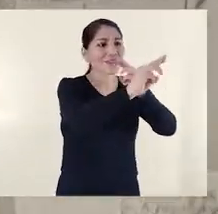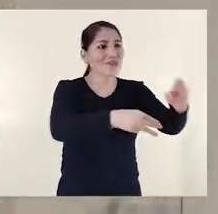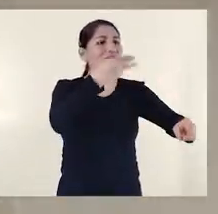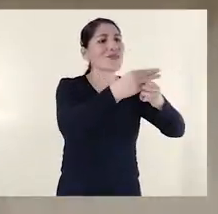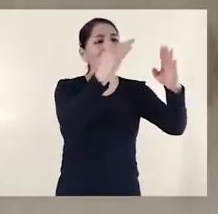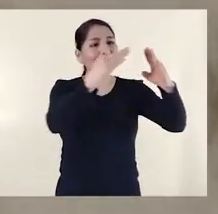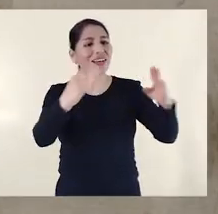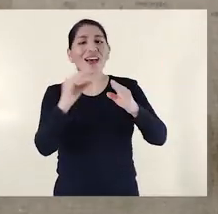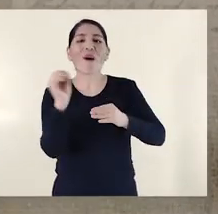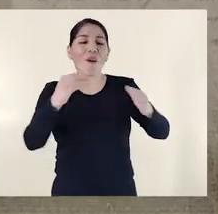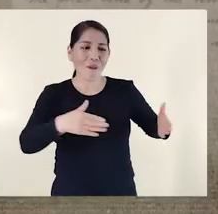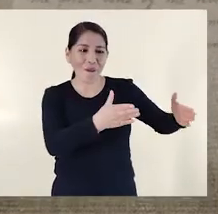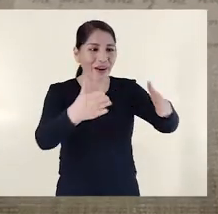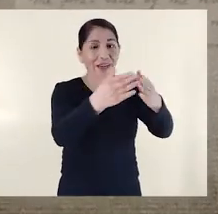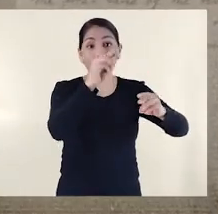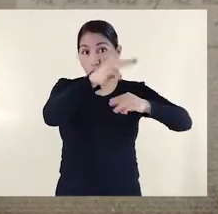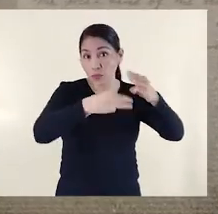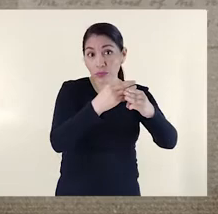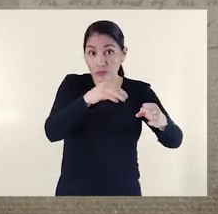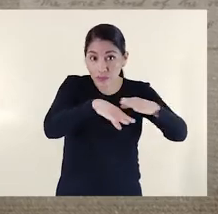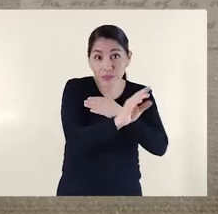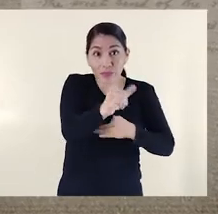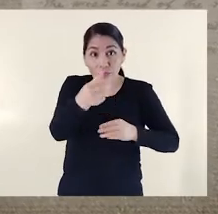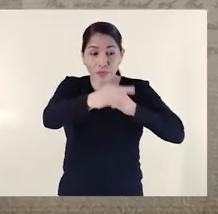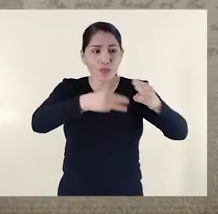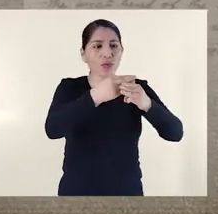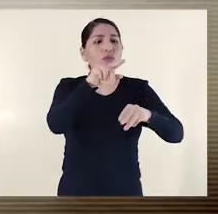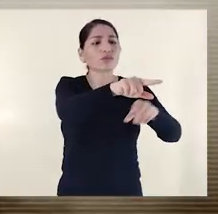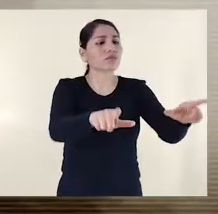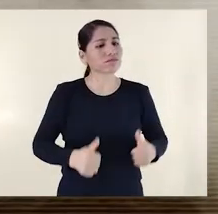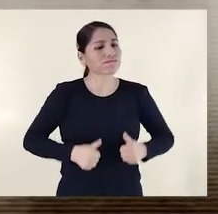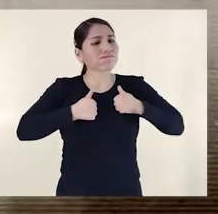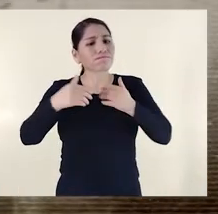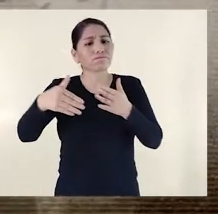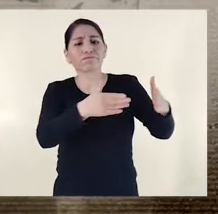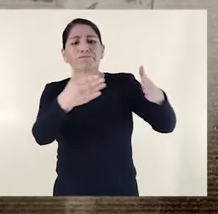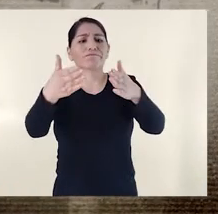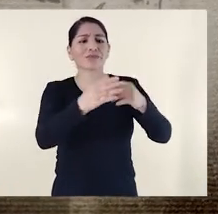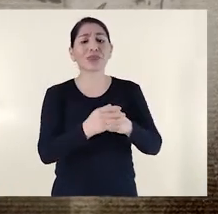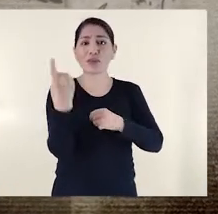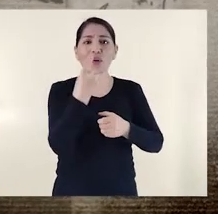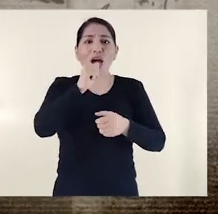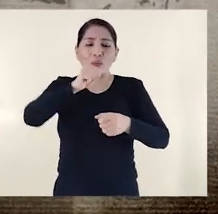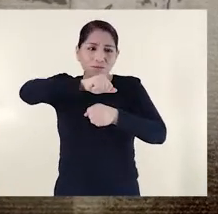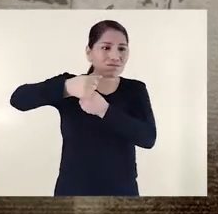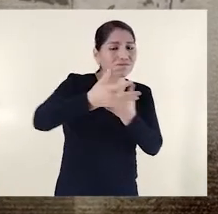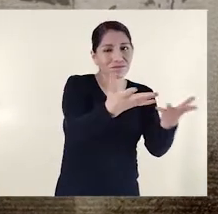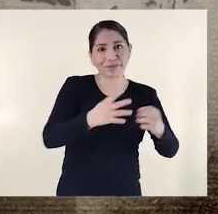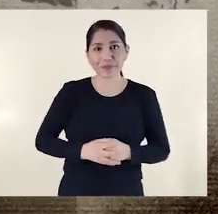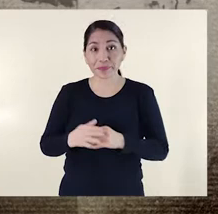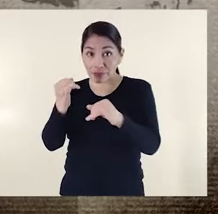varias puertas que nos introducen al mundo de la quinta o el callejón, un mundo dentro de otro mundo. Los espacios de vivienda